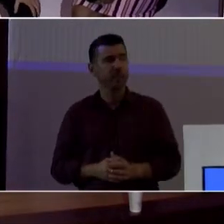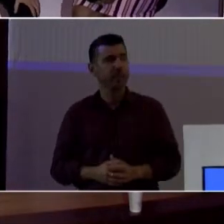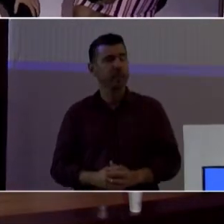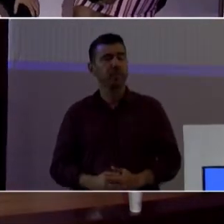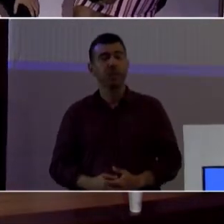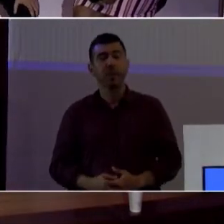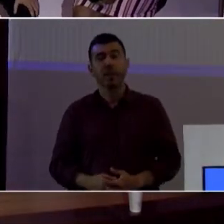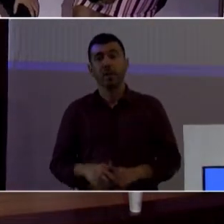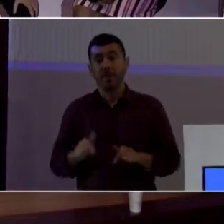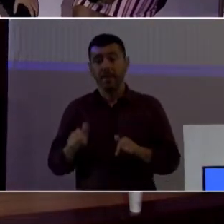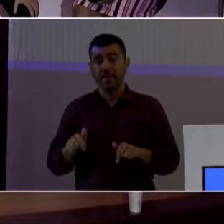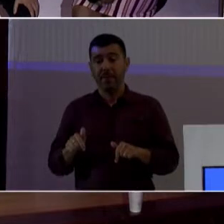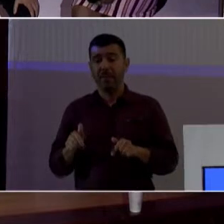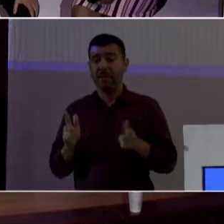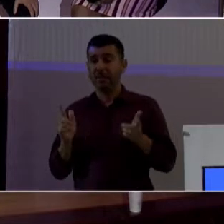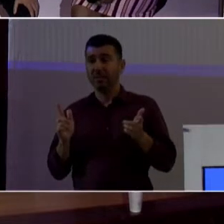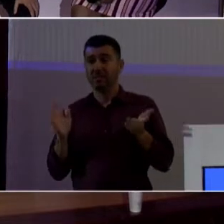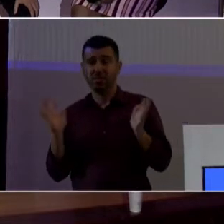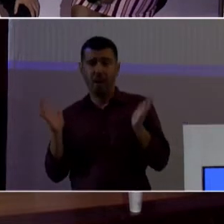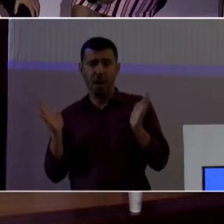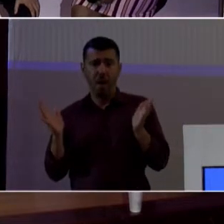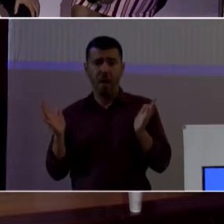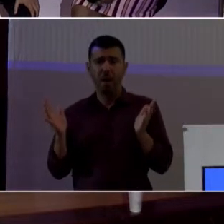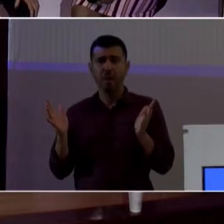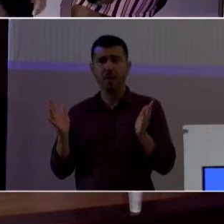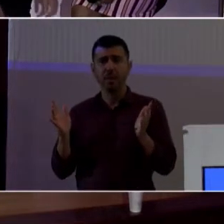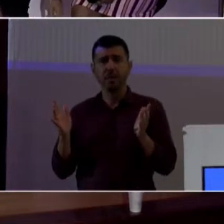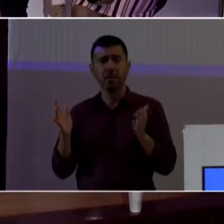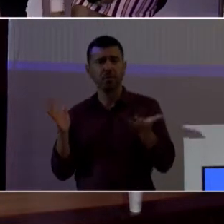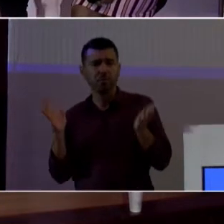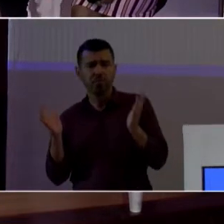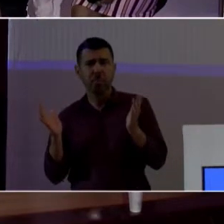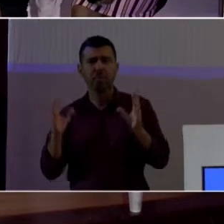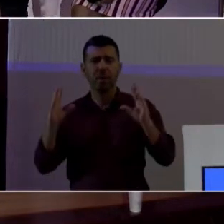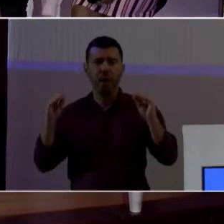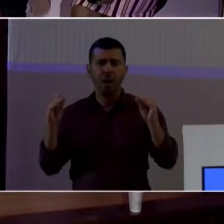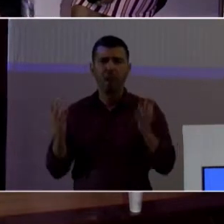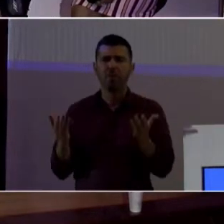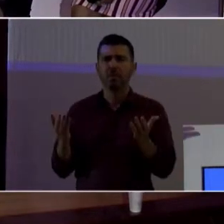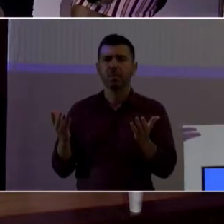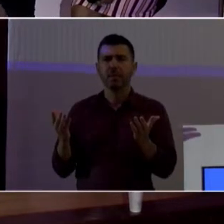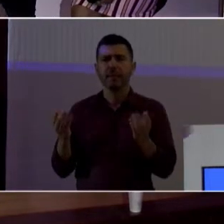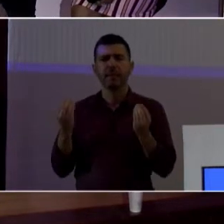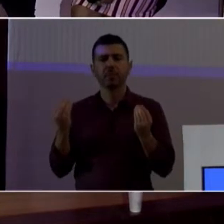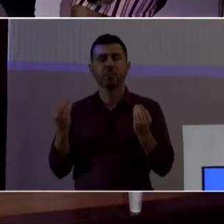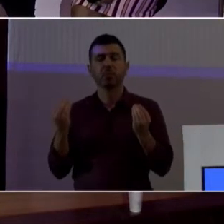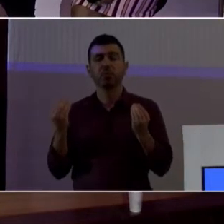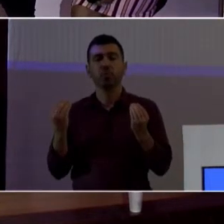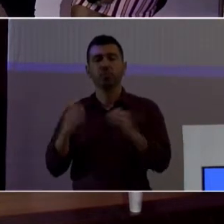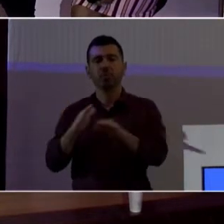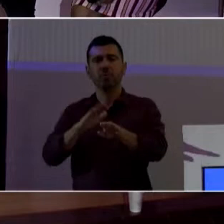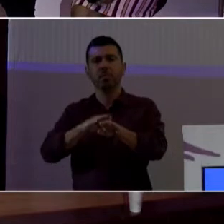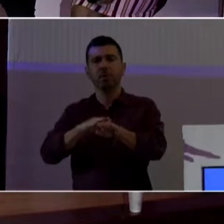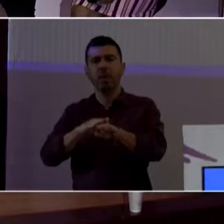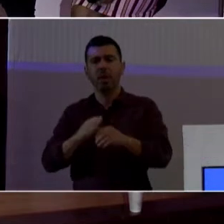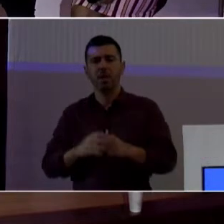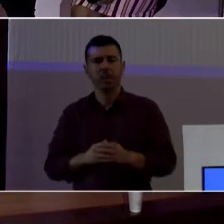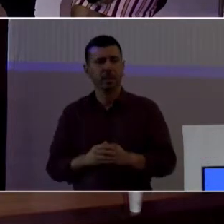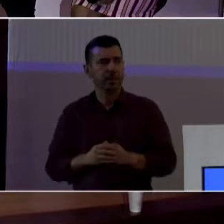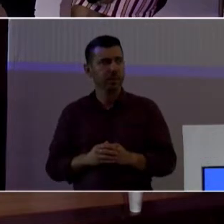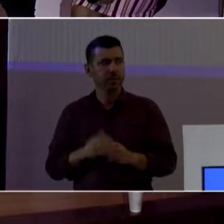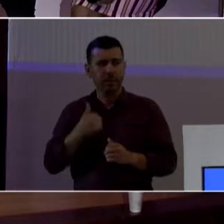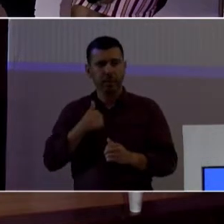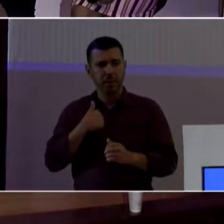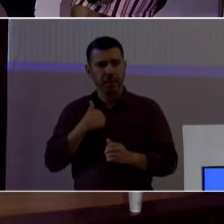Este conversatorio nos ha dado muchos mensajes. Yo creo que no tengo como la capacidad de recordarlos todos,